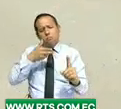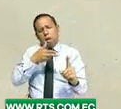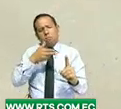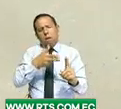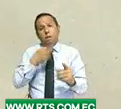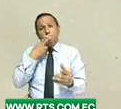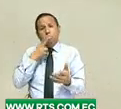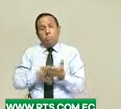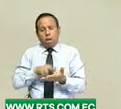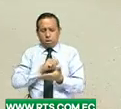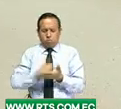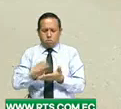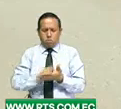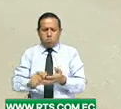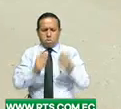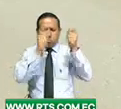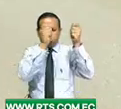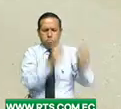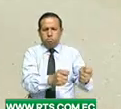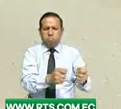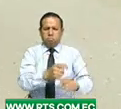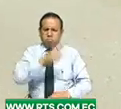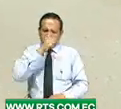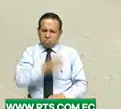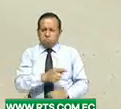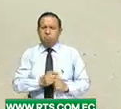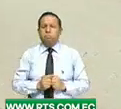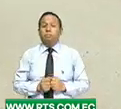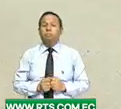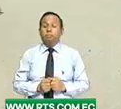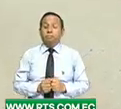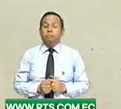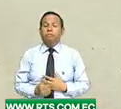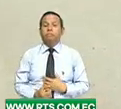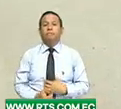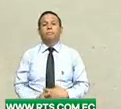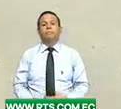en su cuerpo con una amenaza. Informó Richard Ceballos.